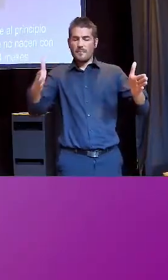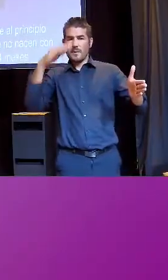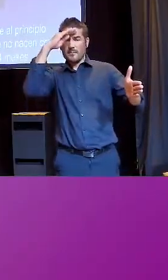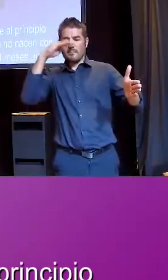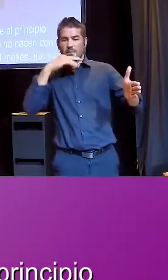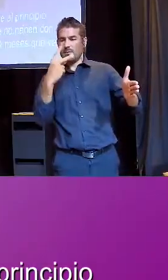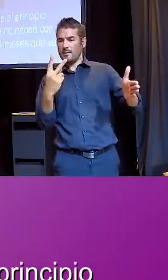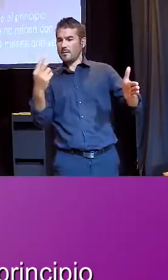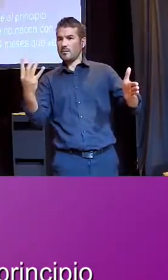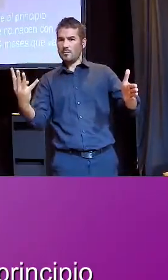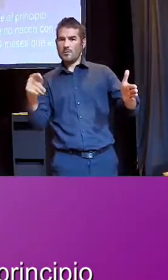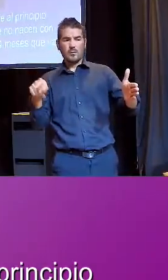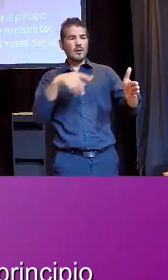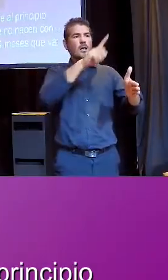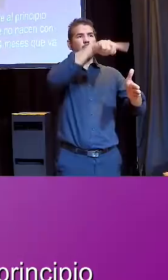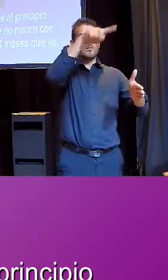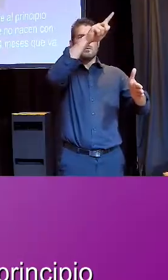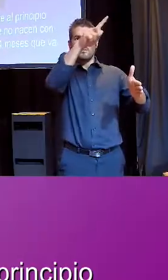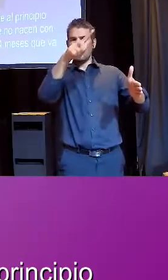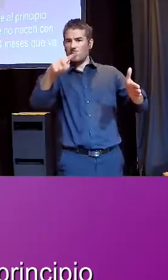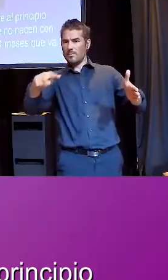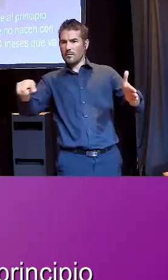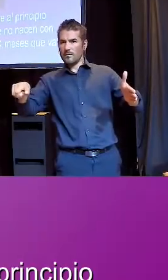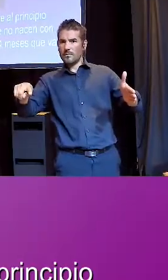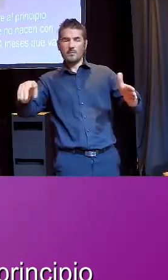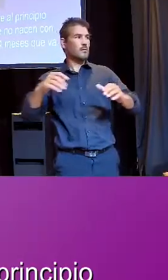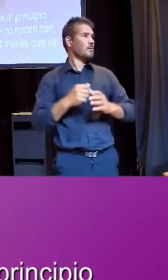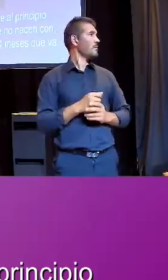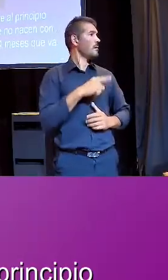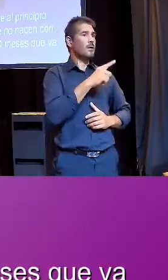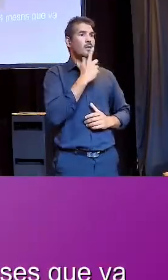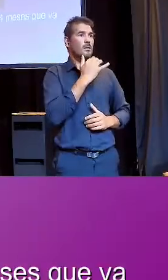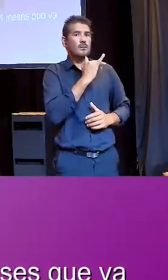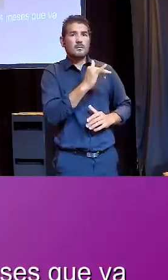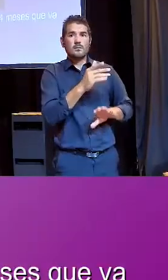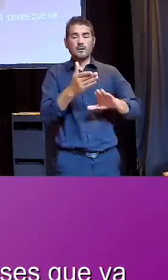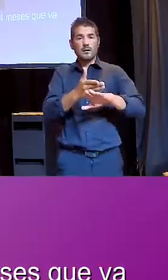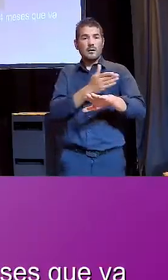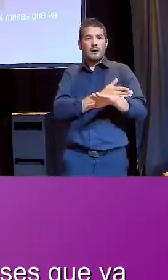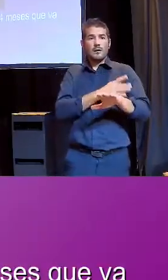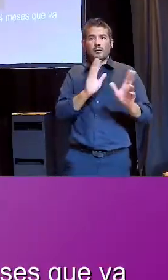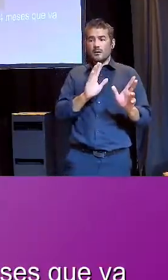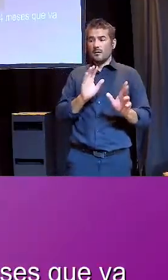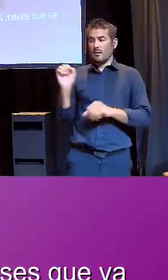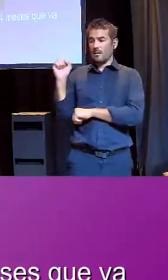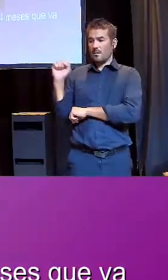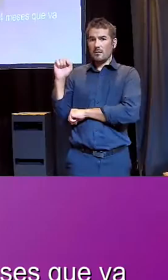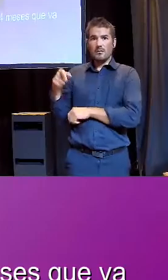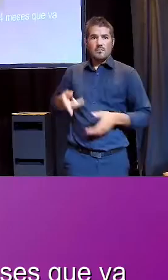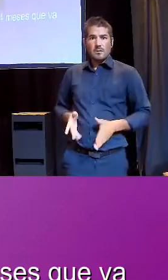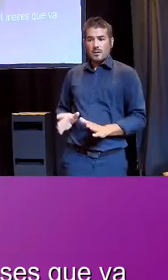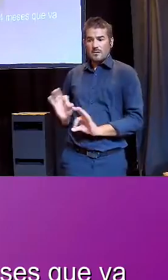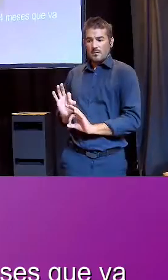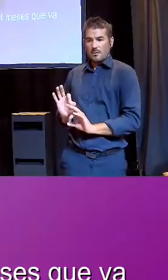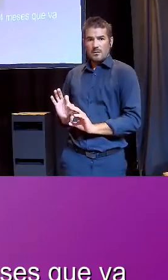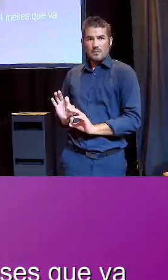va decreciendo la curva? Sí, ¿y quién dijo que...? Yo nunca dije que eso no pasará. Sí, tenés razón.